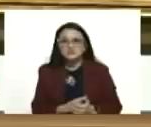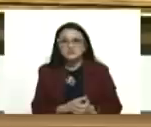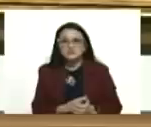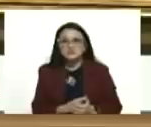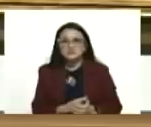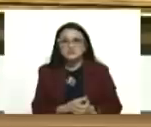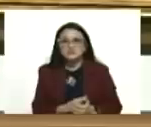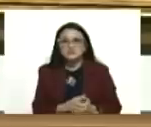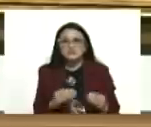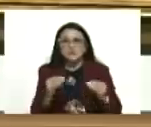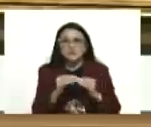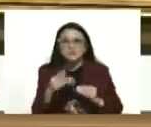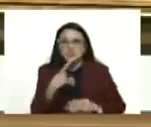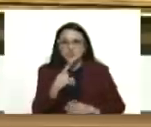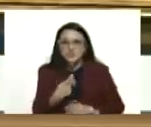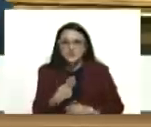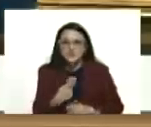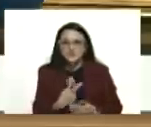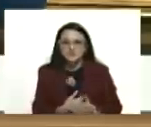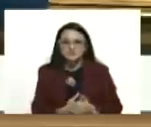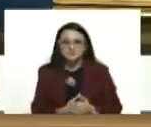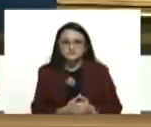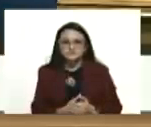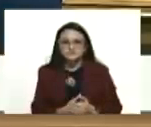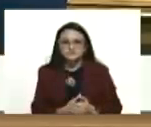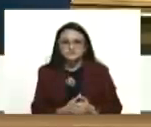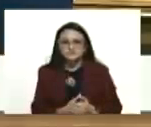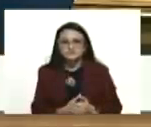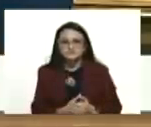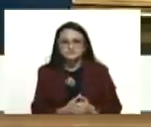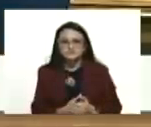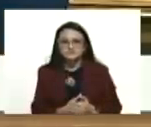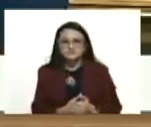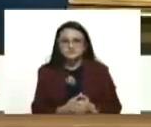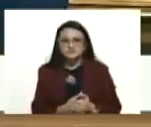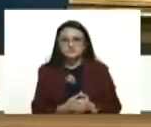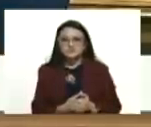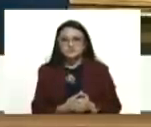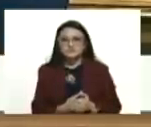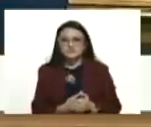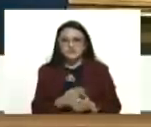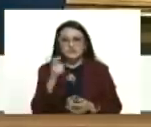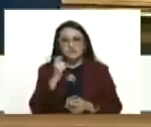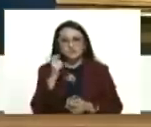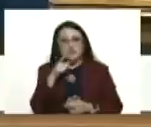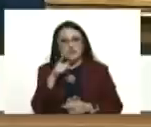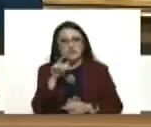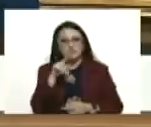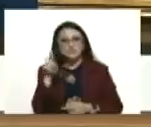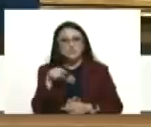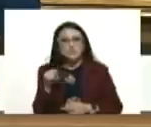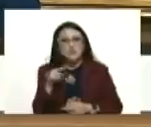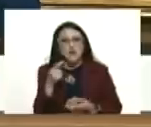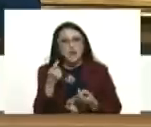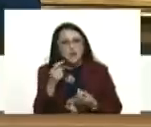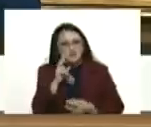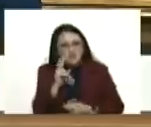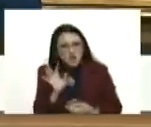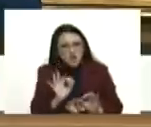Les digo lo mismo que les dije con aquel caso de la diputada de Zulia. Y nadie vio nada.